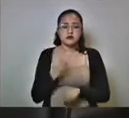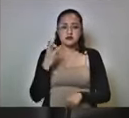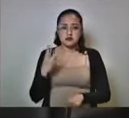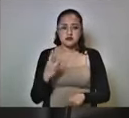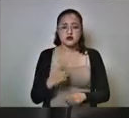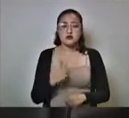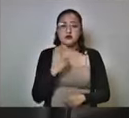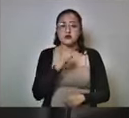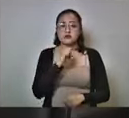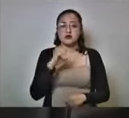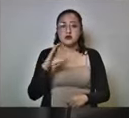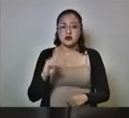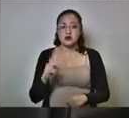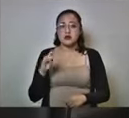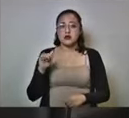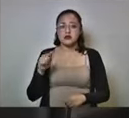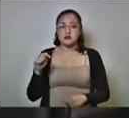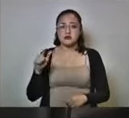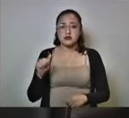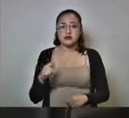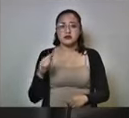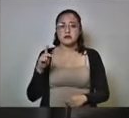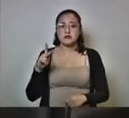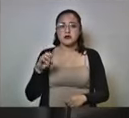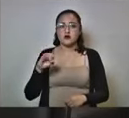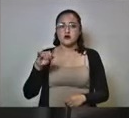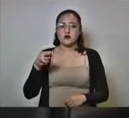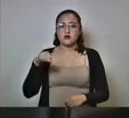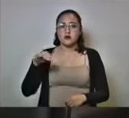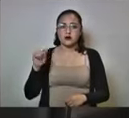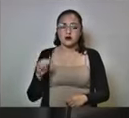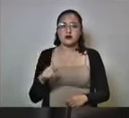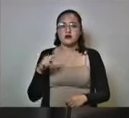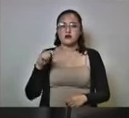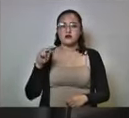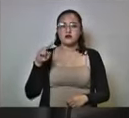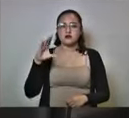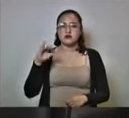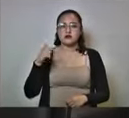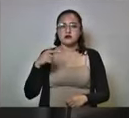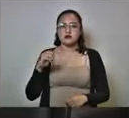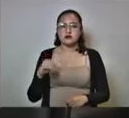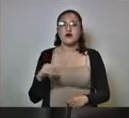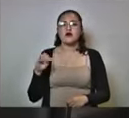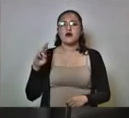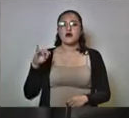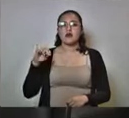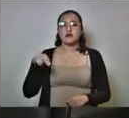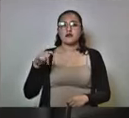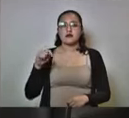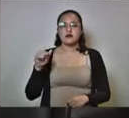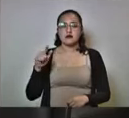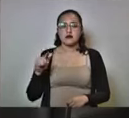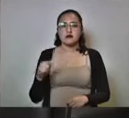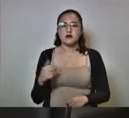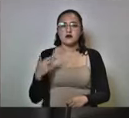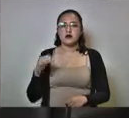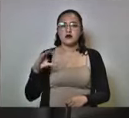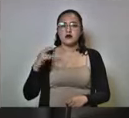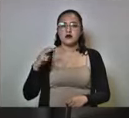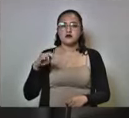1 El Seco, Piaxtla, Tepeojuma, Sautla, Tulcingo de Valle, Oriental, Huaquechula,